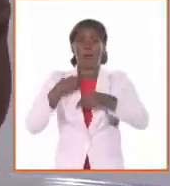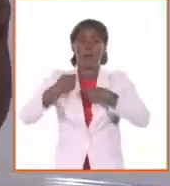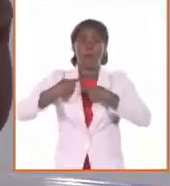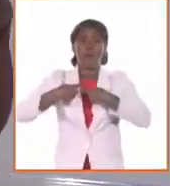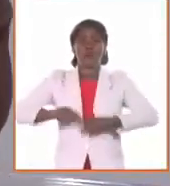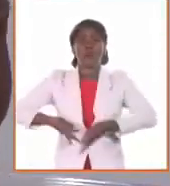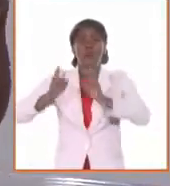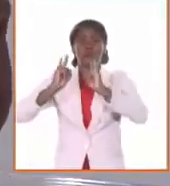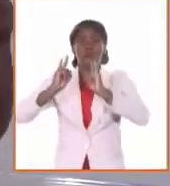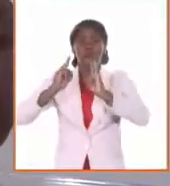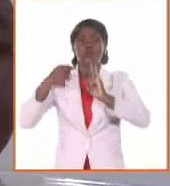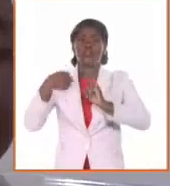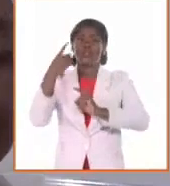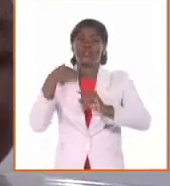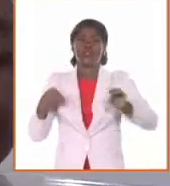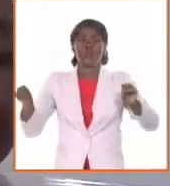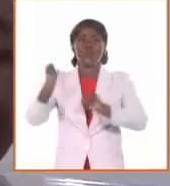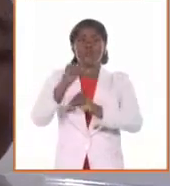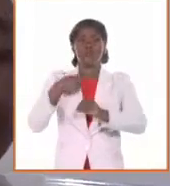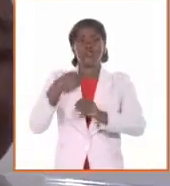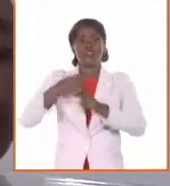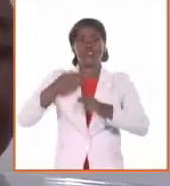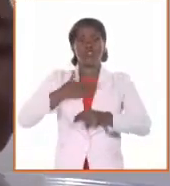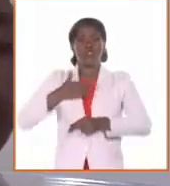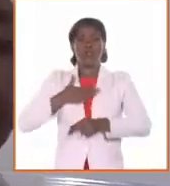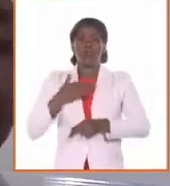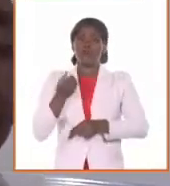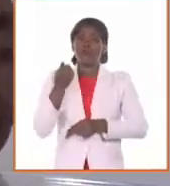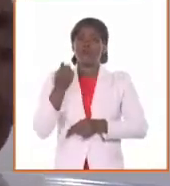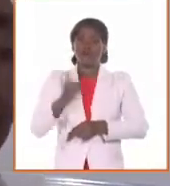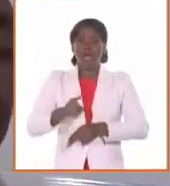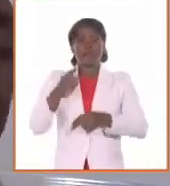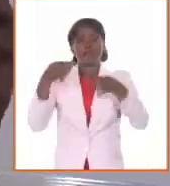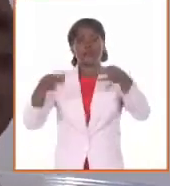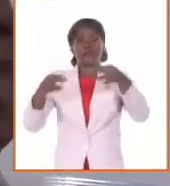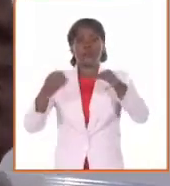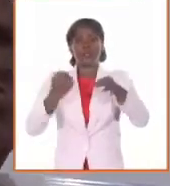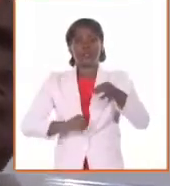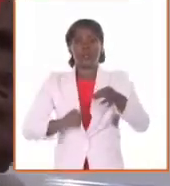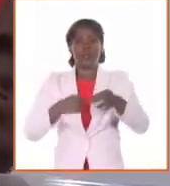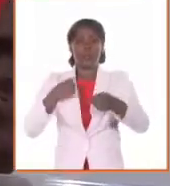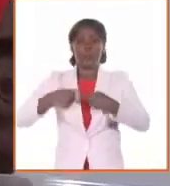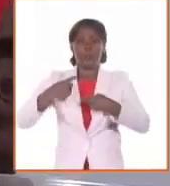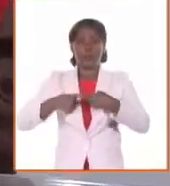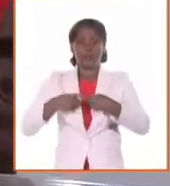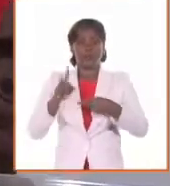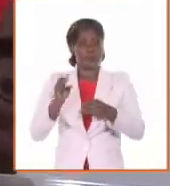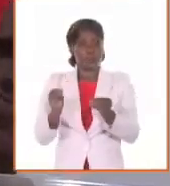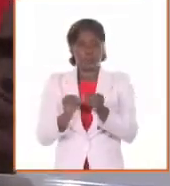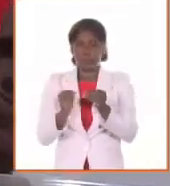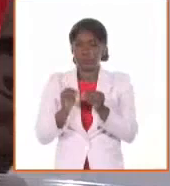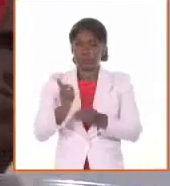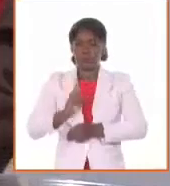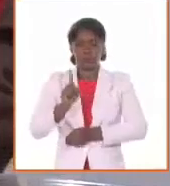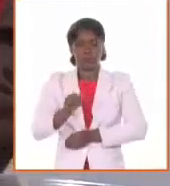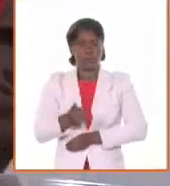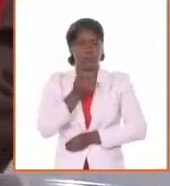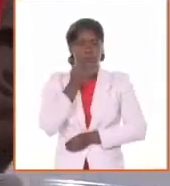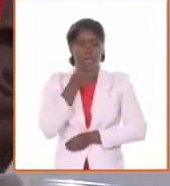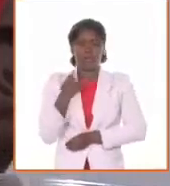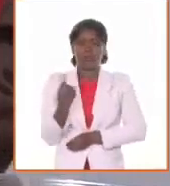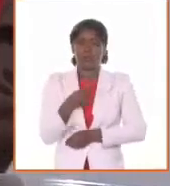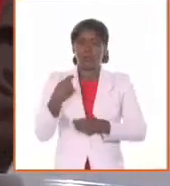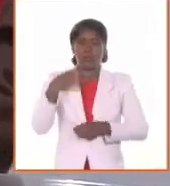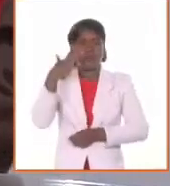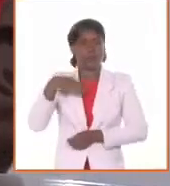de certificaciones que esto pueda pedir con respecto que usted pueda solicitar con respecto a su persona pero también hay que apelar a la racionalidad hay personas